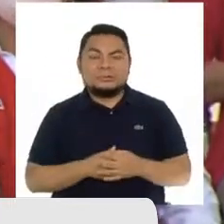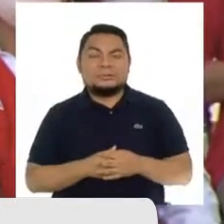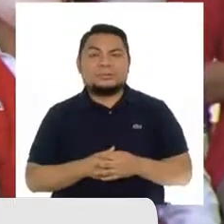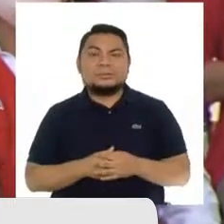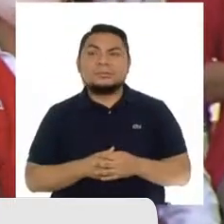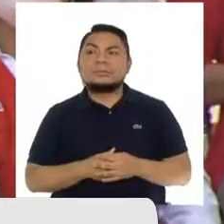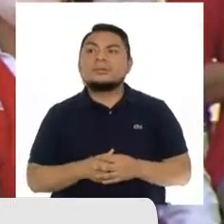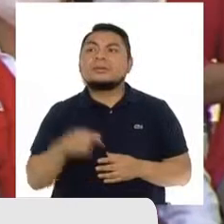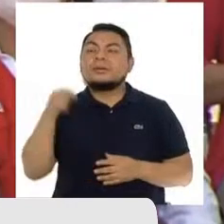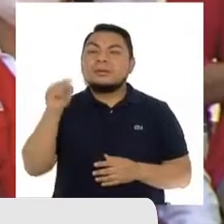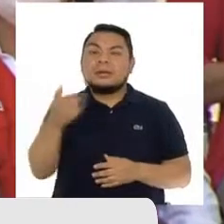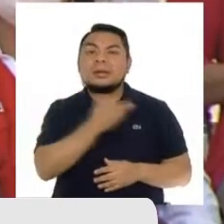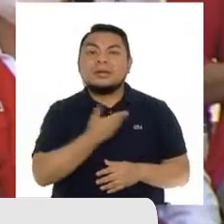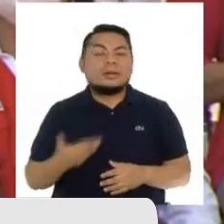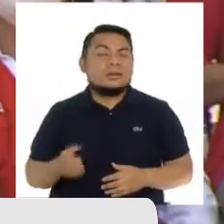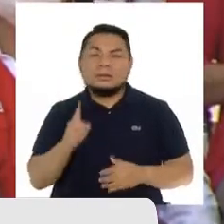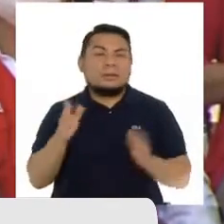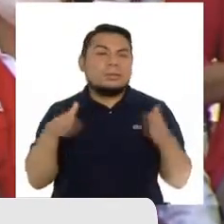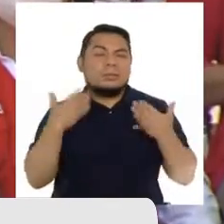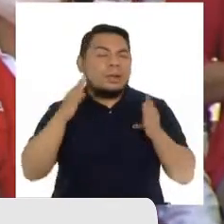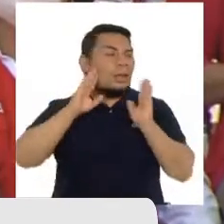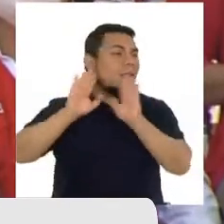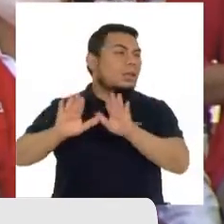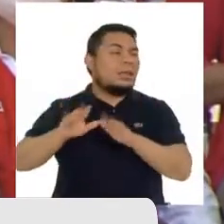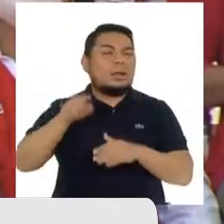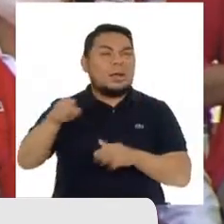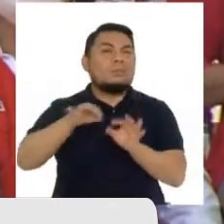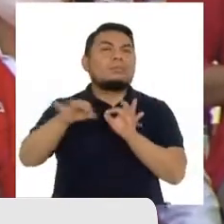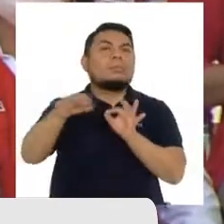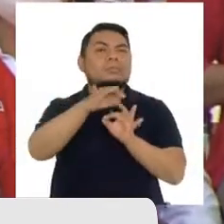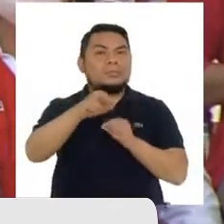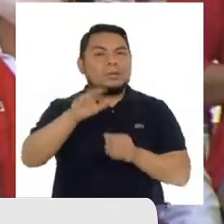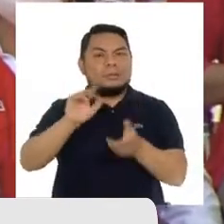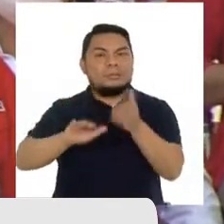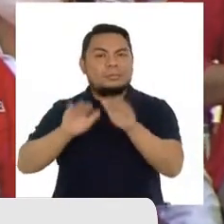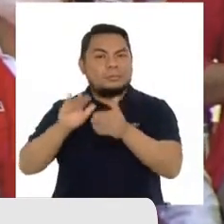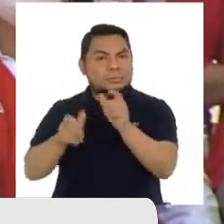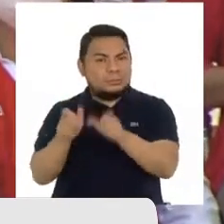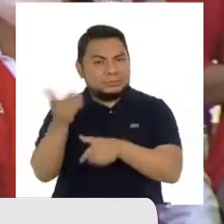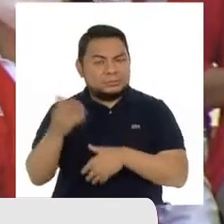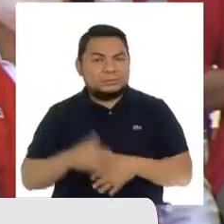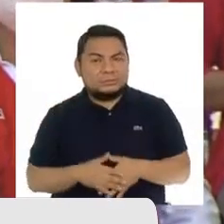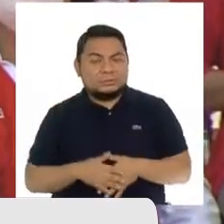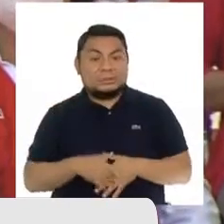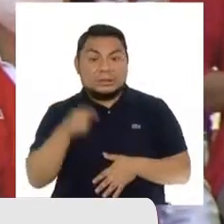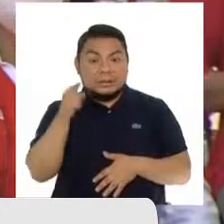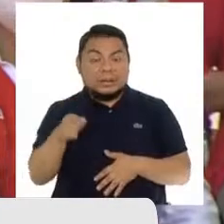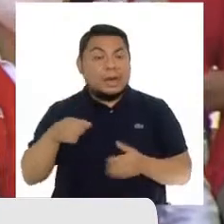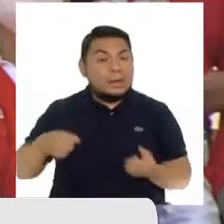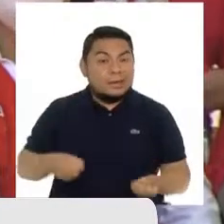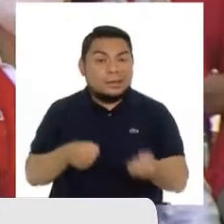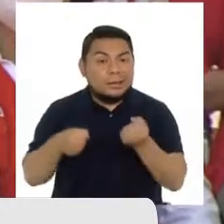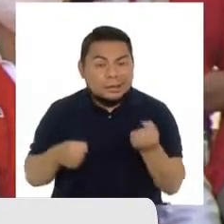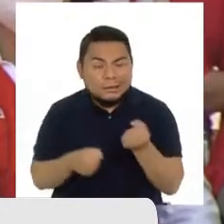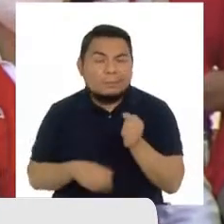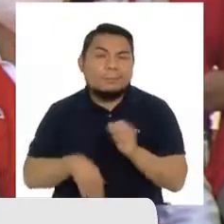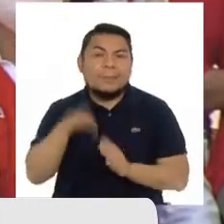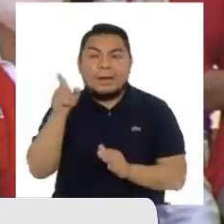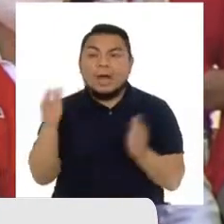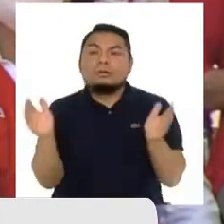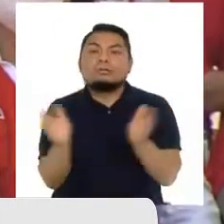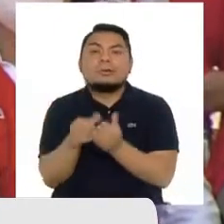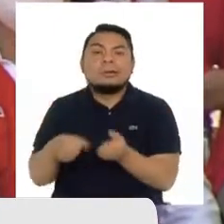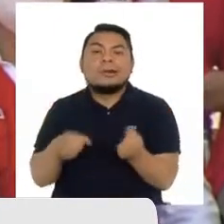el estado no puede estar más de espaldas al perú profundo la agricultura sobre todo la pequeña agricultura